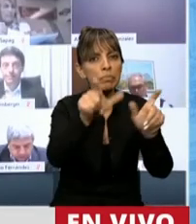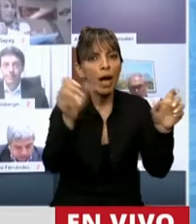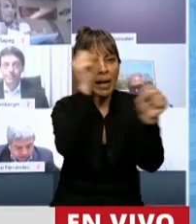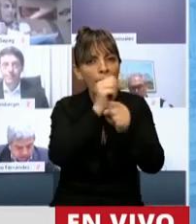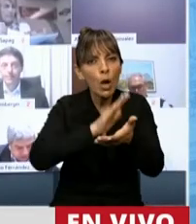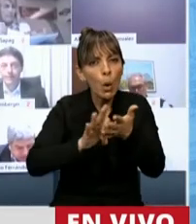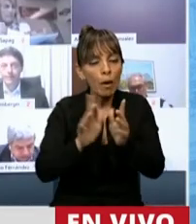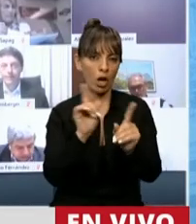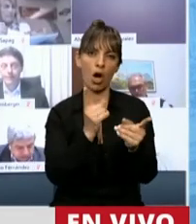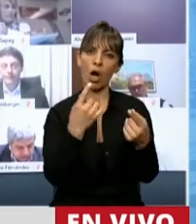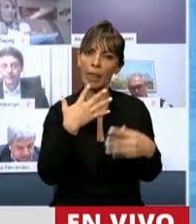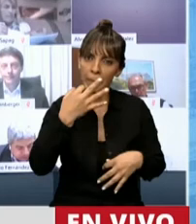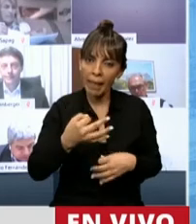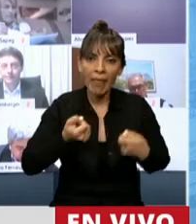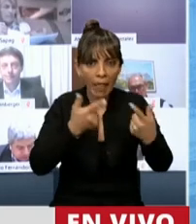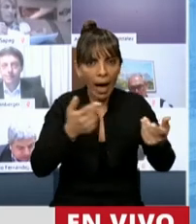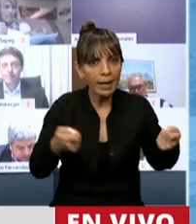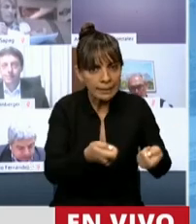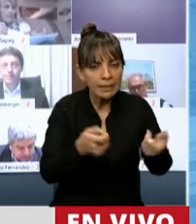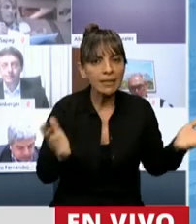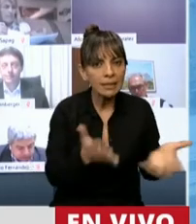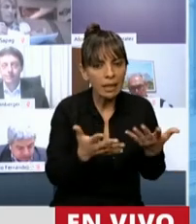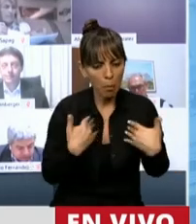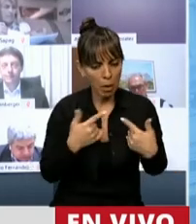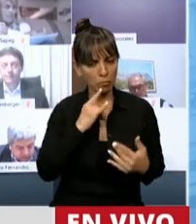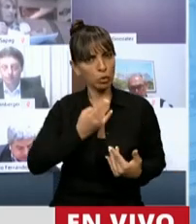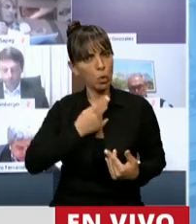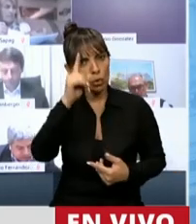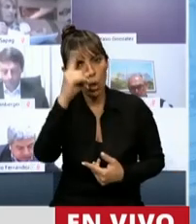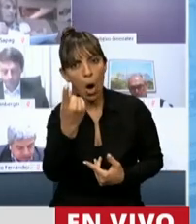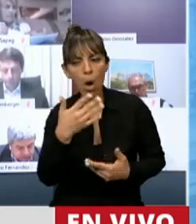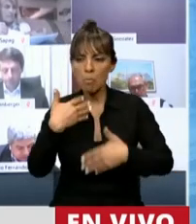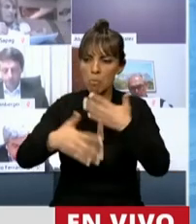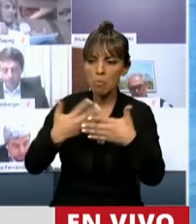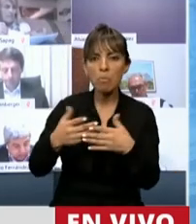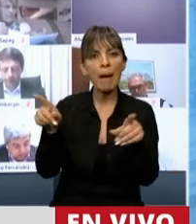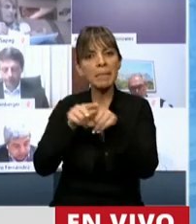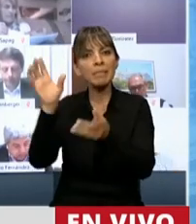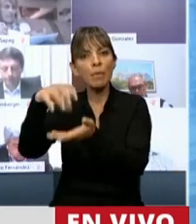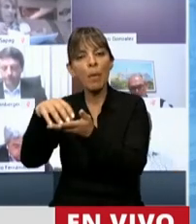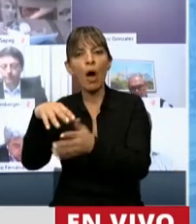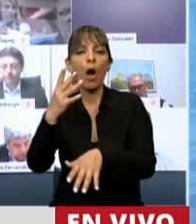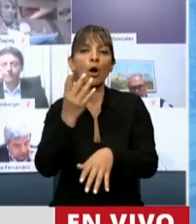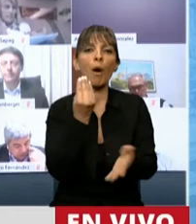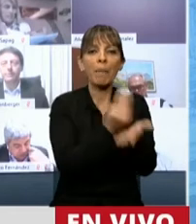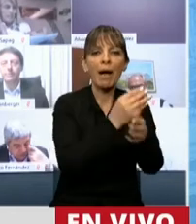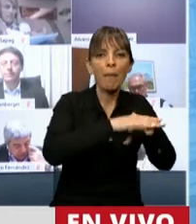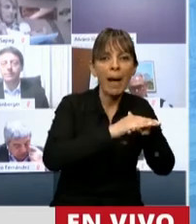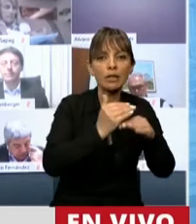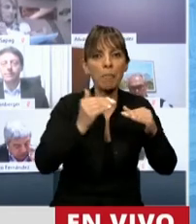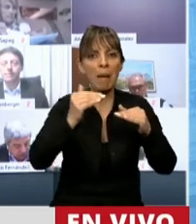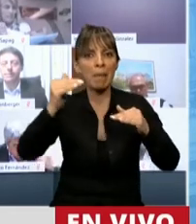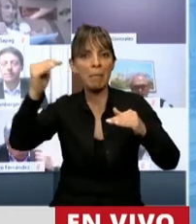Al contrario, los incentiva porque tienen que superarse día a día y empiezan como junior, después son senior, después son líderes.